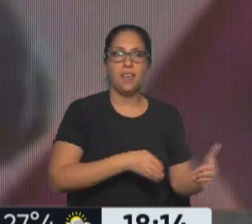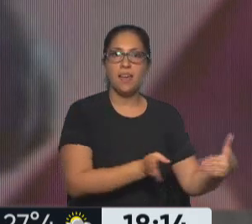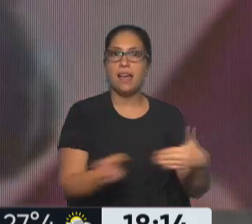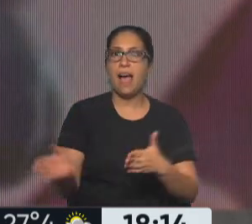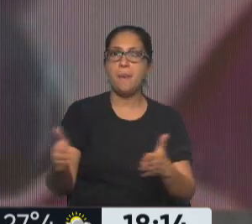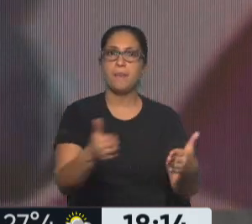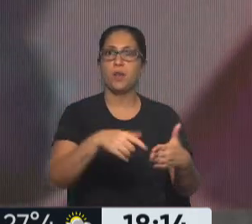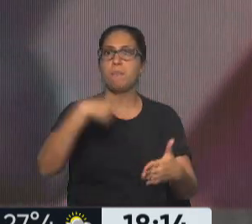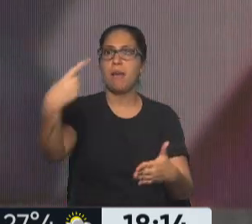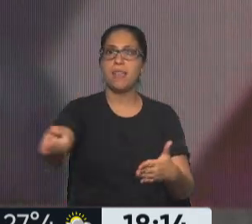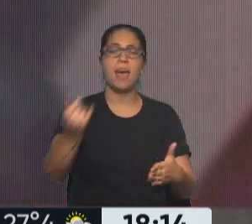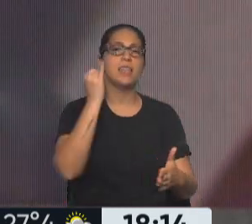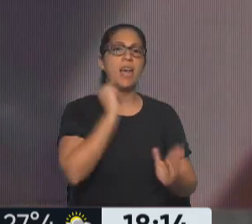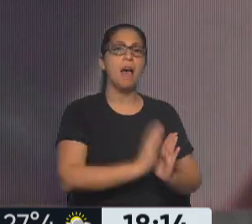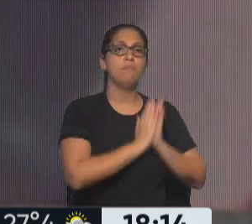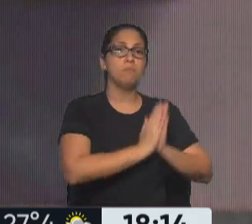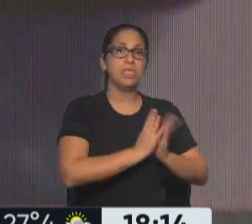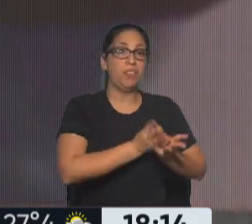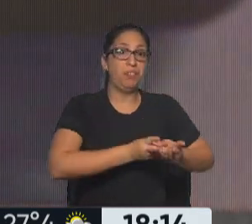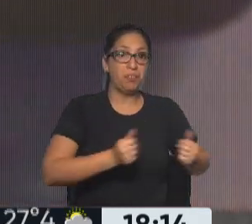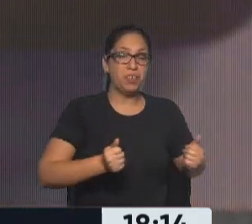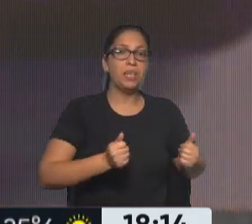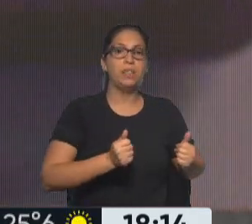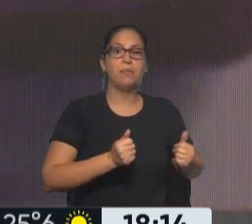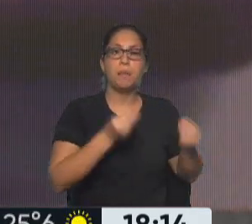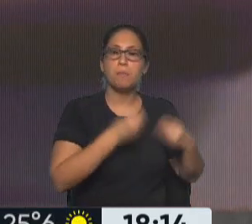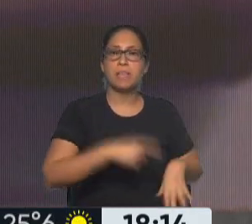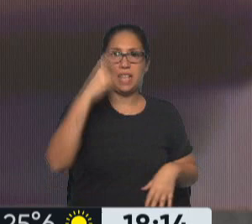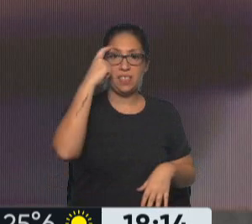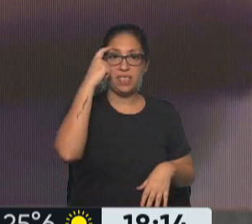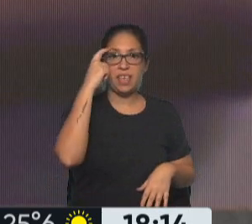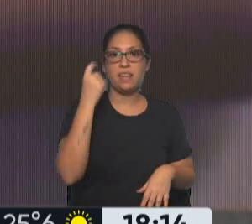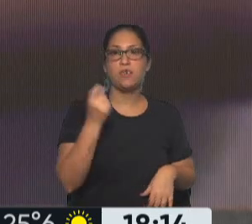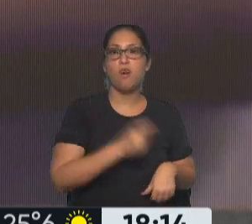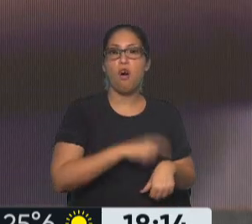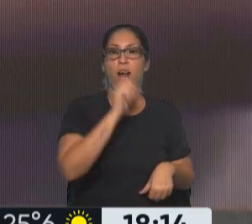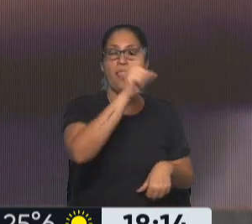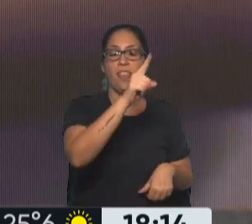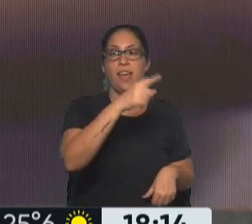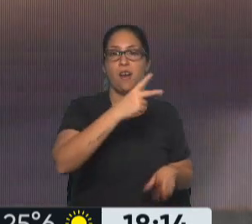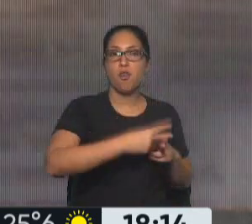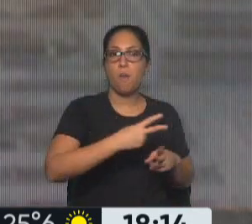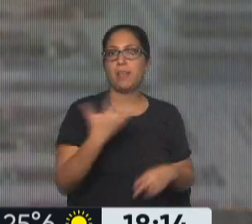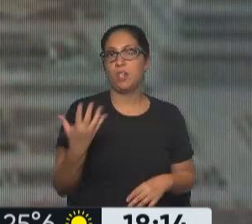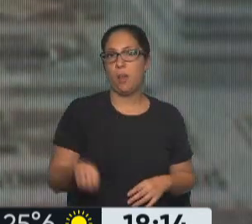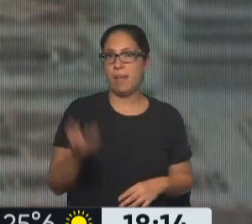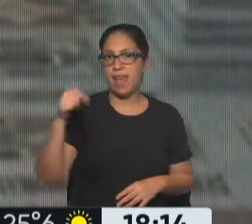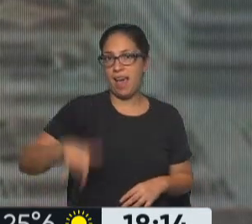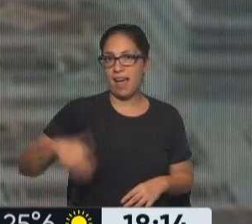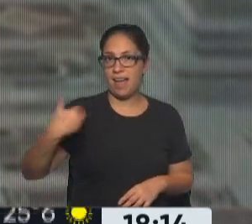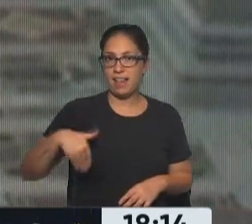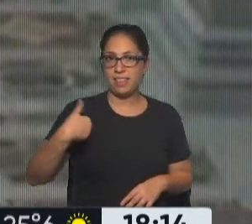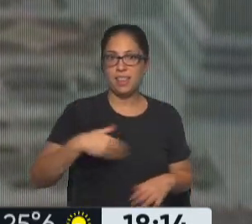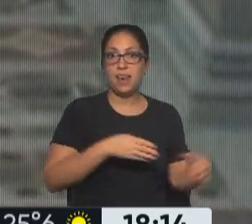de mañana, una vez concluya la misa principal que comenzará a las 10 hora de Roma, a las 5 de la mañana, hora de